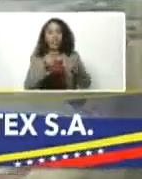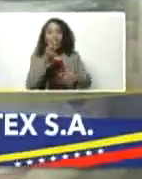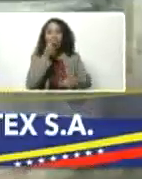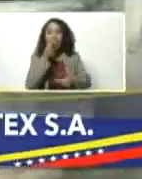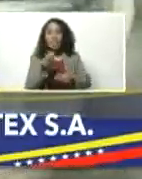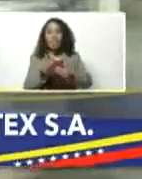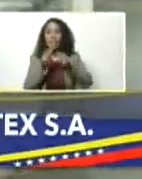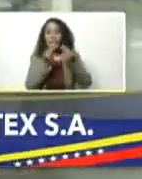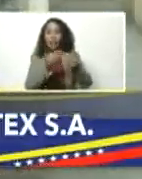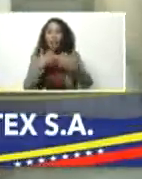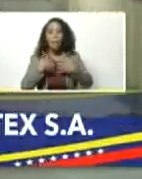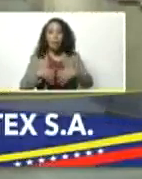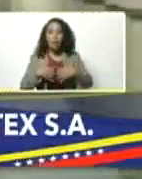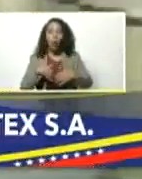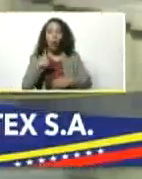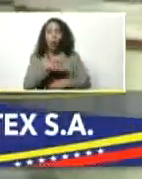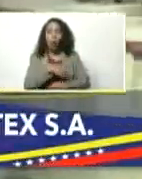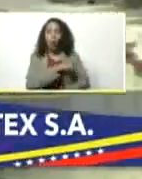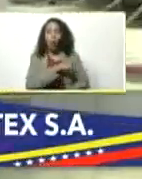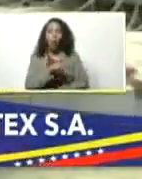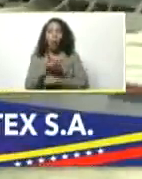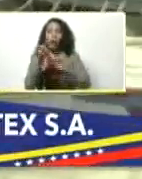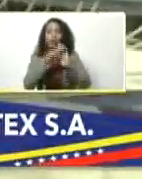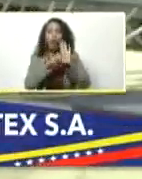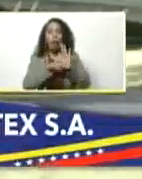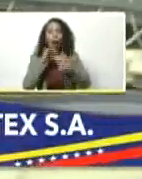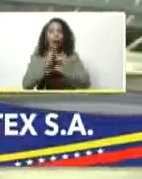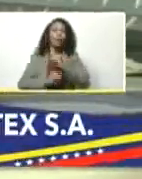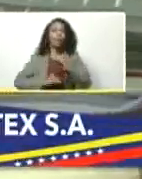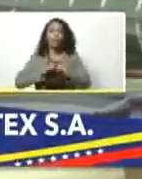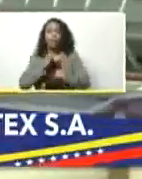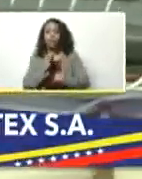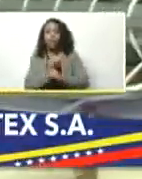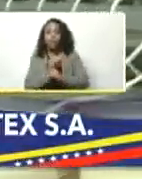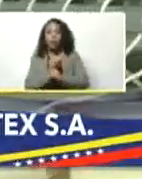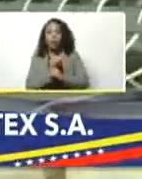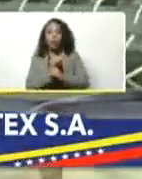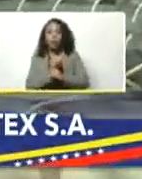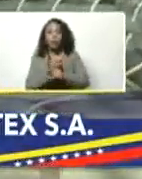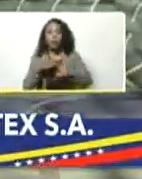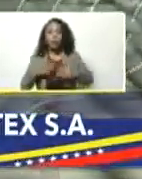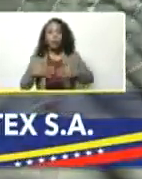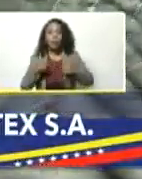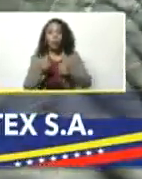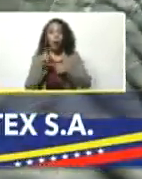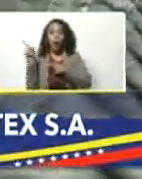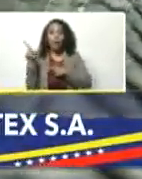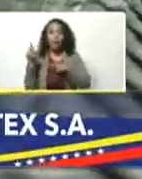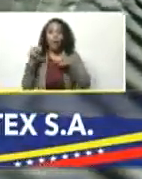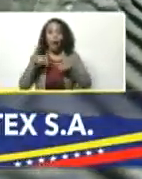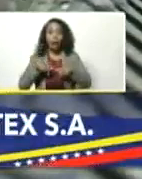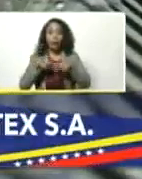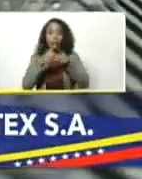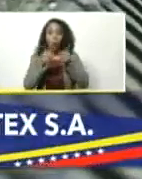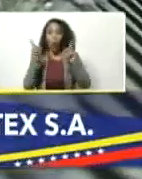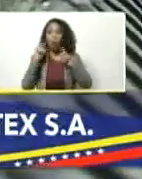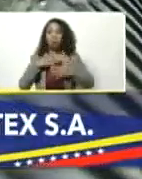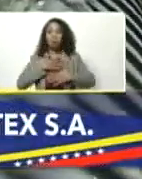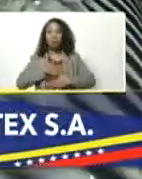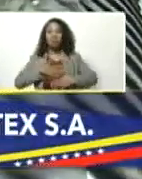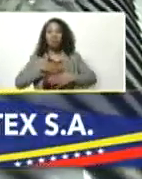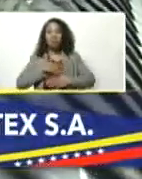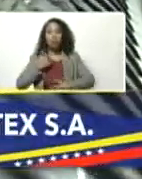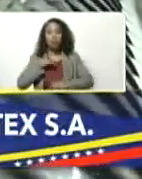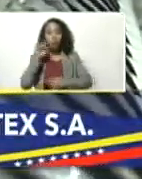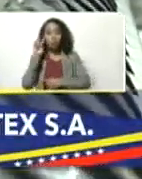da a las empresas cuando cumplen normas internacionales de salud. Esto es un ambiente agradable. Estamos